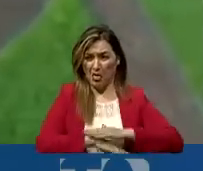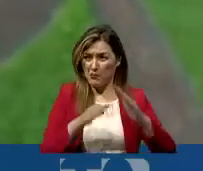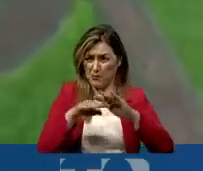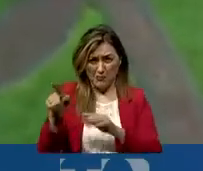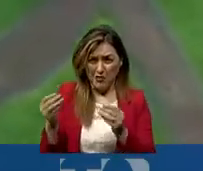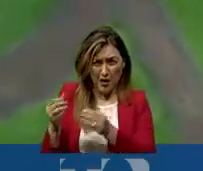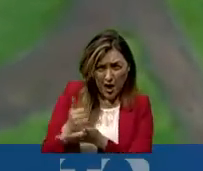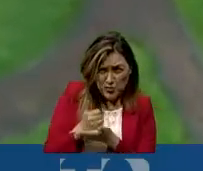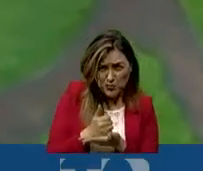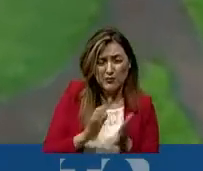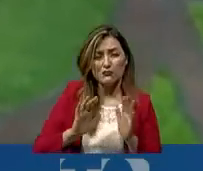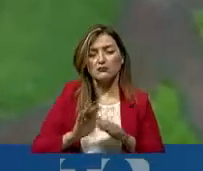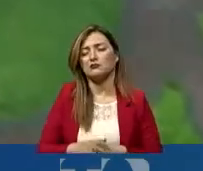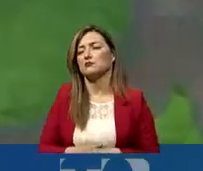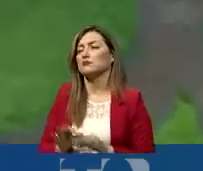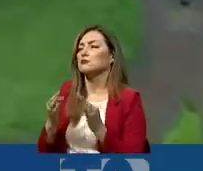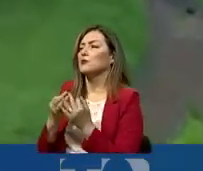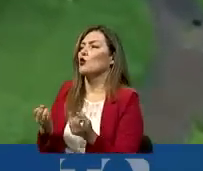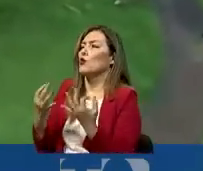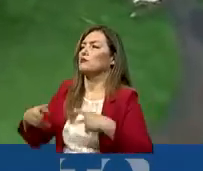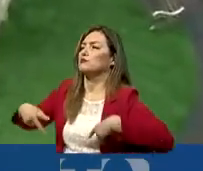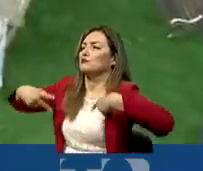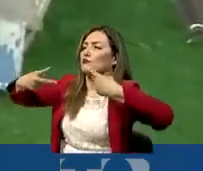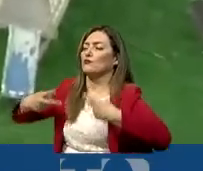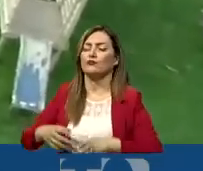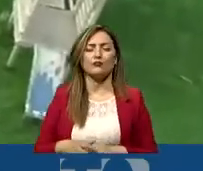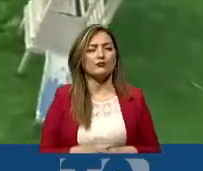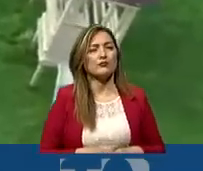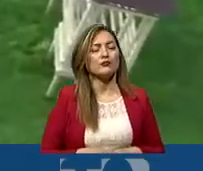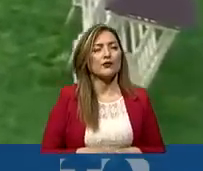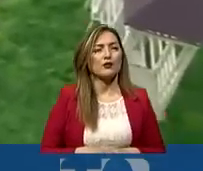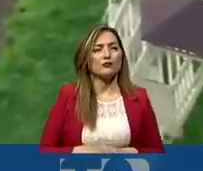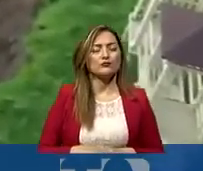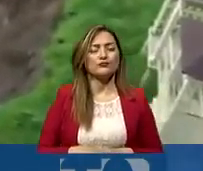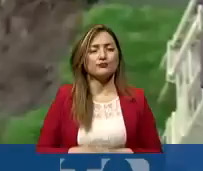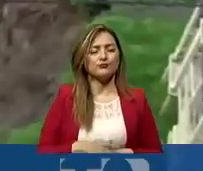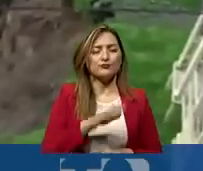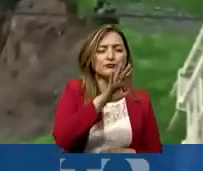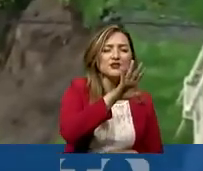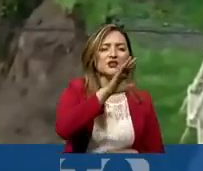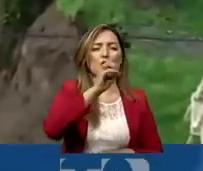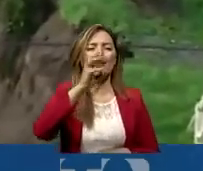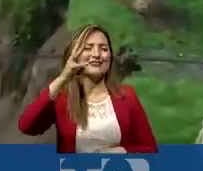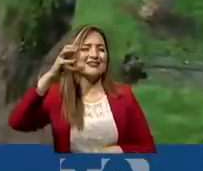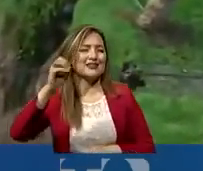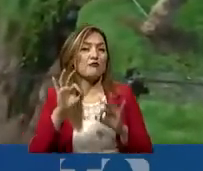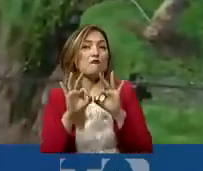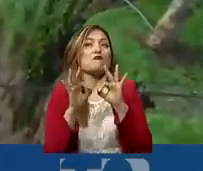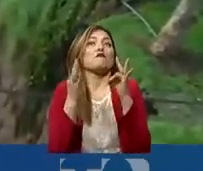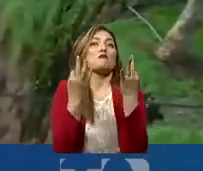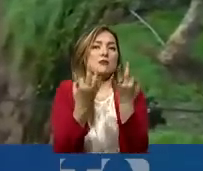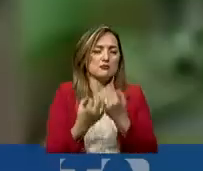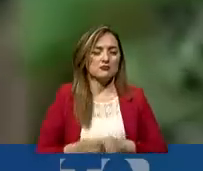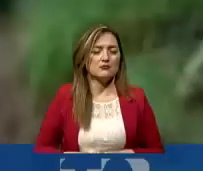¿Cuántas familias más o menos viven aquí? Exactamente unos de 50 a 60 familias, si no es